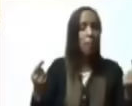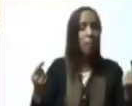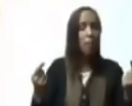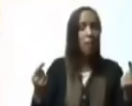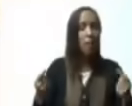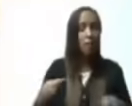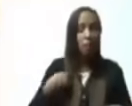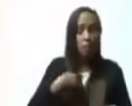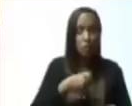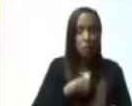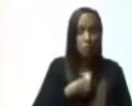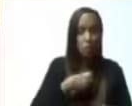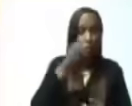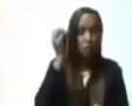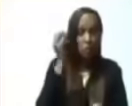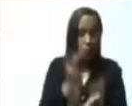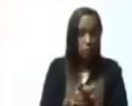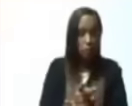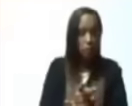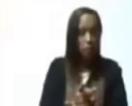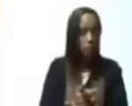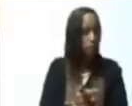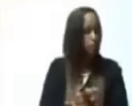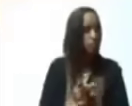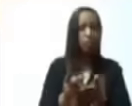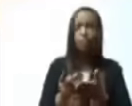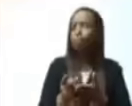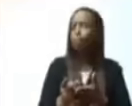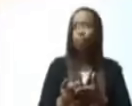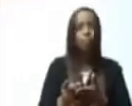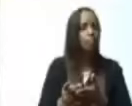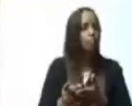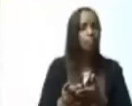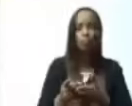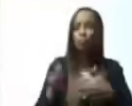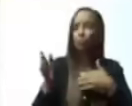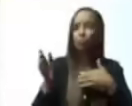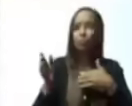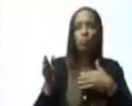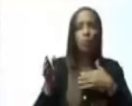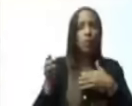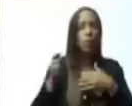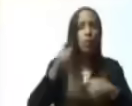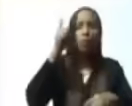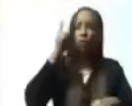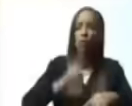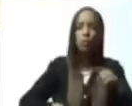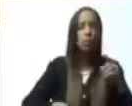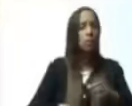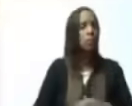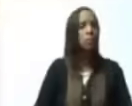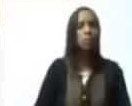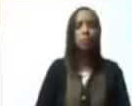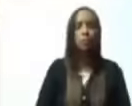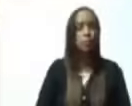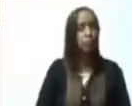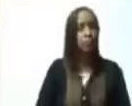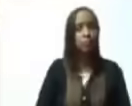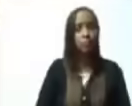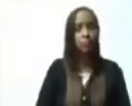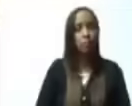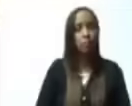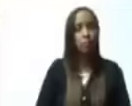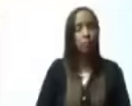Crédito Público Estableciendo en el interior de la misma el uso de empréstito para cubrir